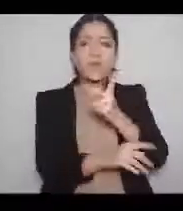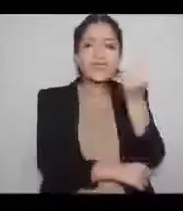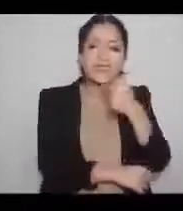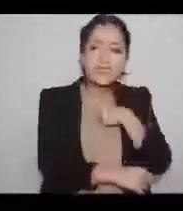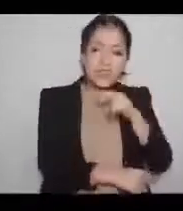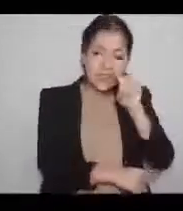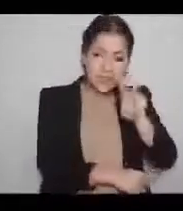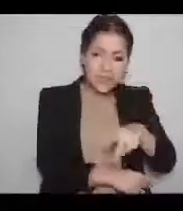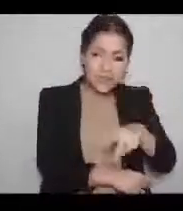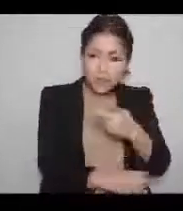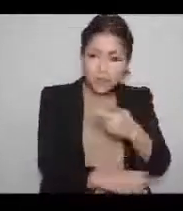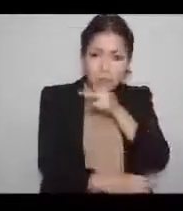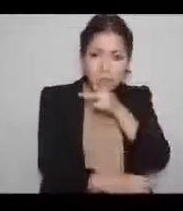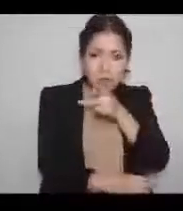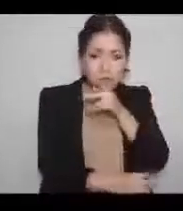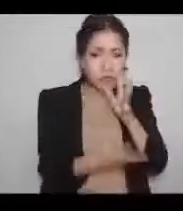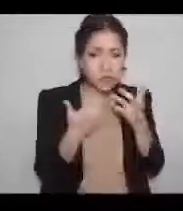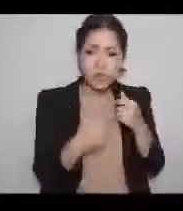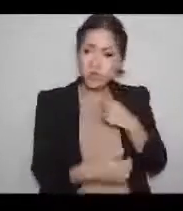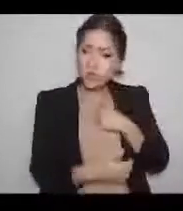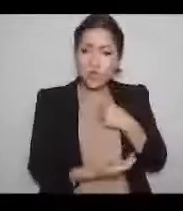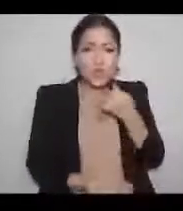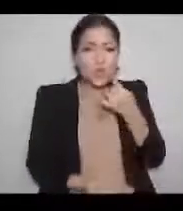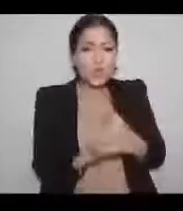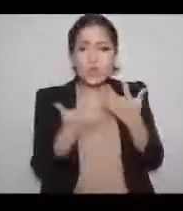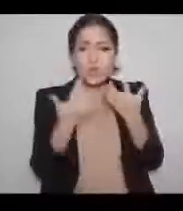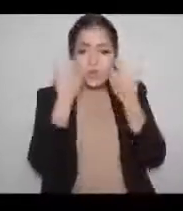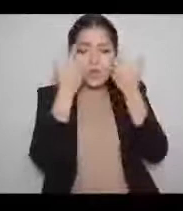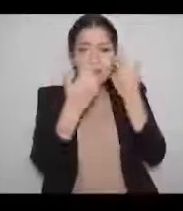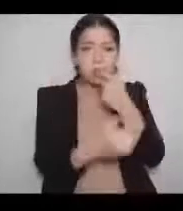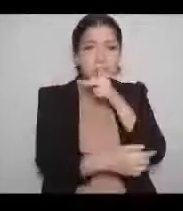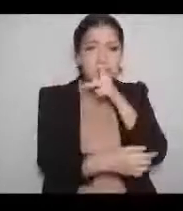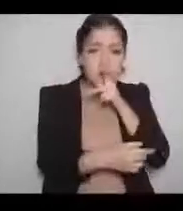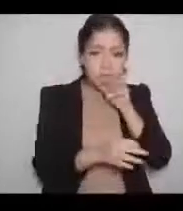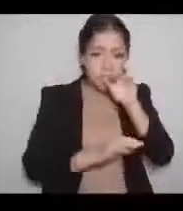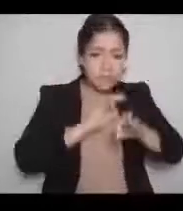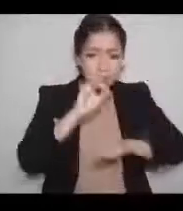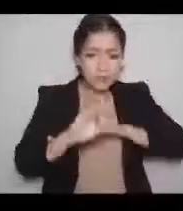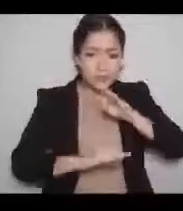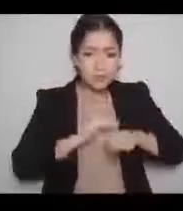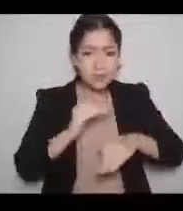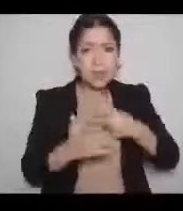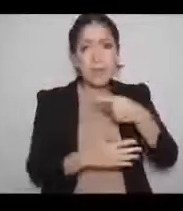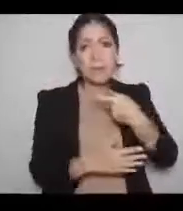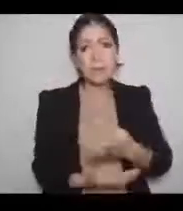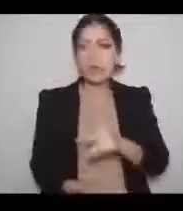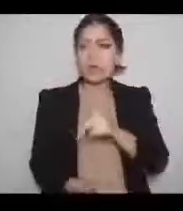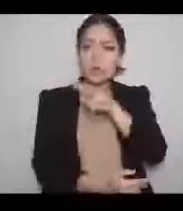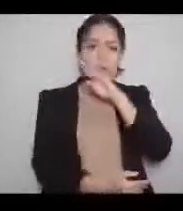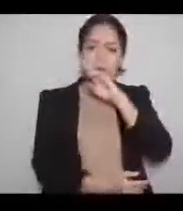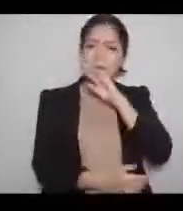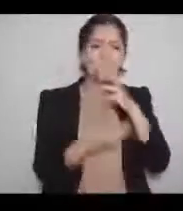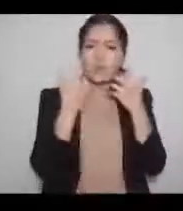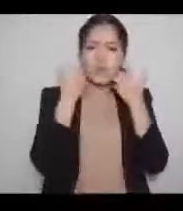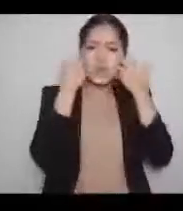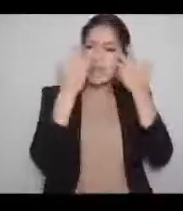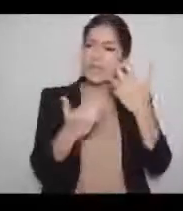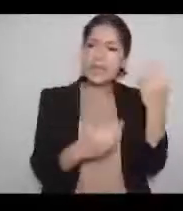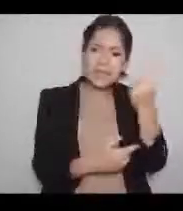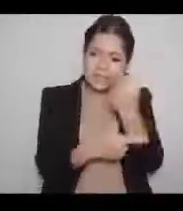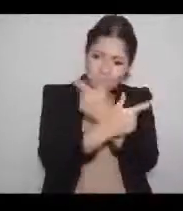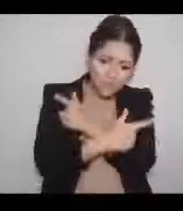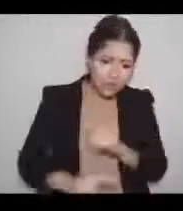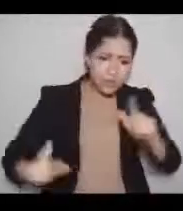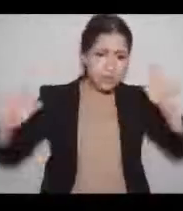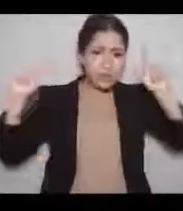ataduras. Es la única mujer libre que he conocido. Solo dependía de su espejo. Una forma de autoafirmación. Iba a